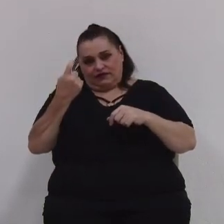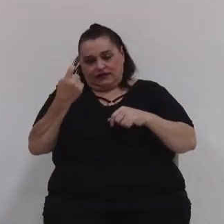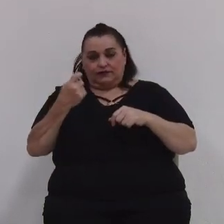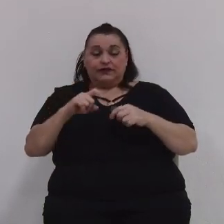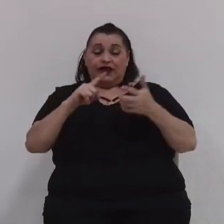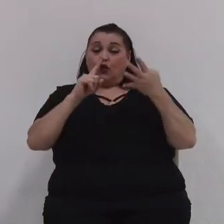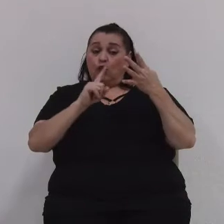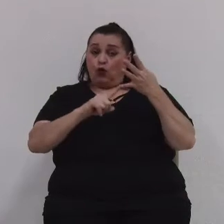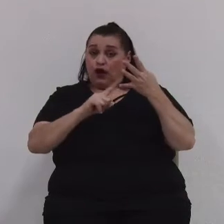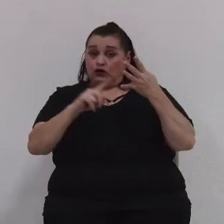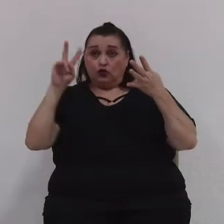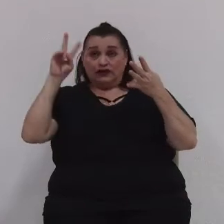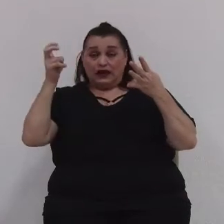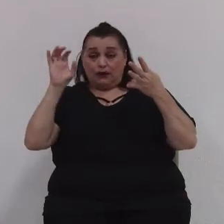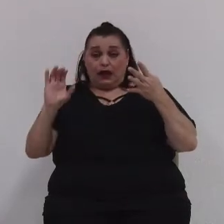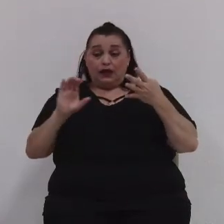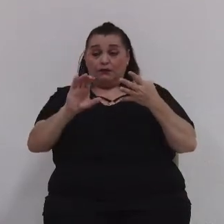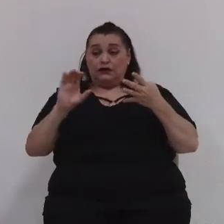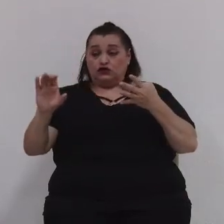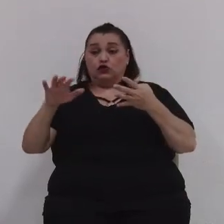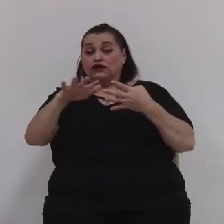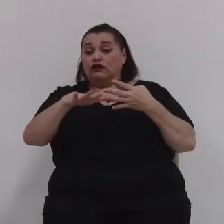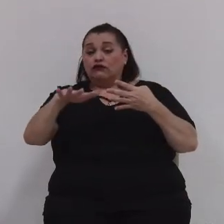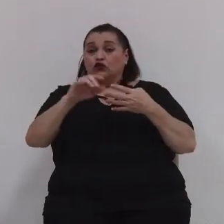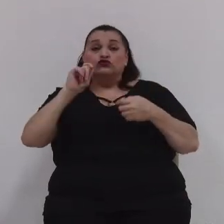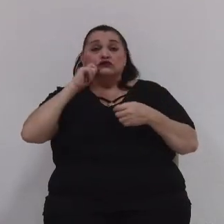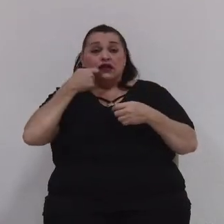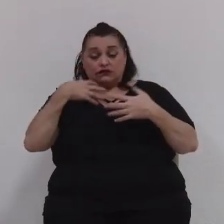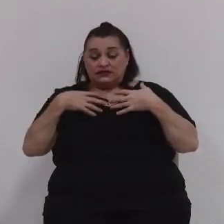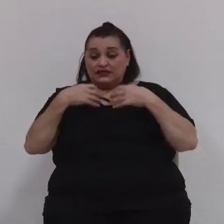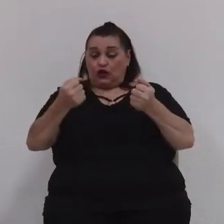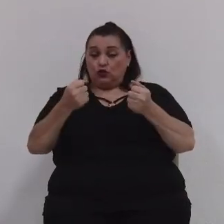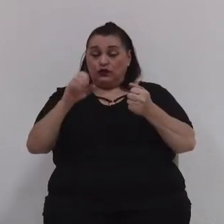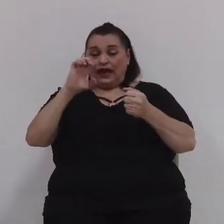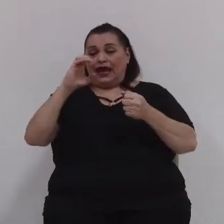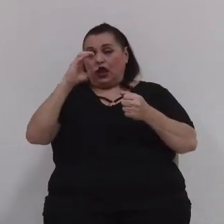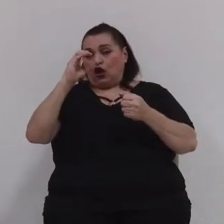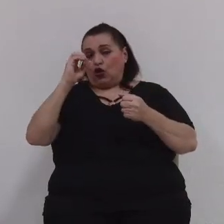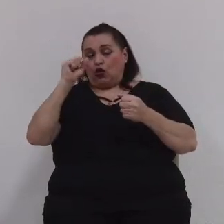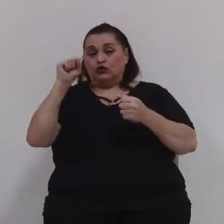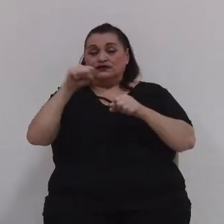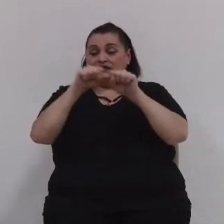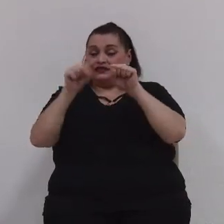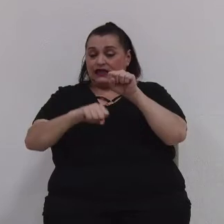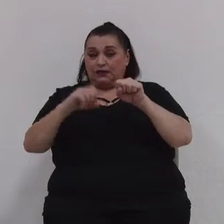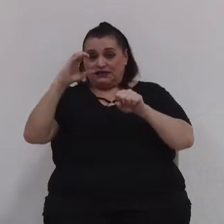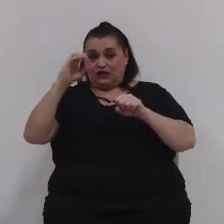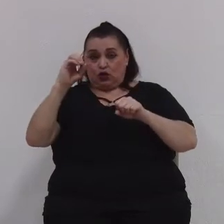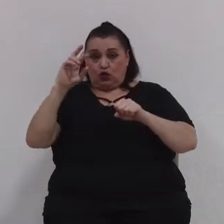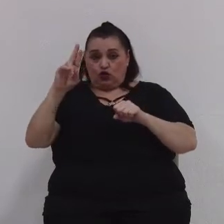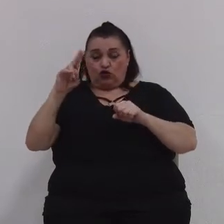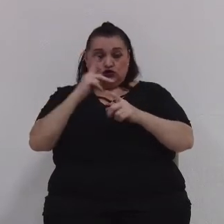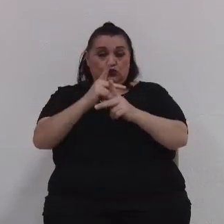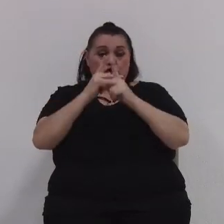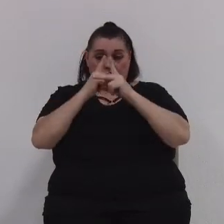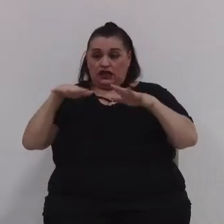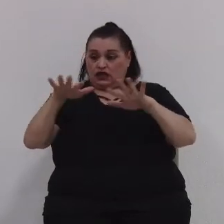cuarto, que es el tema de la inversión en los territorios claves para la salud de los ecosistemas, el secuestro de carbono y la protección de las áreas protegidas,